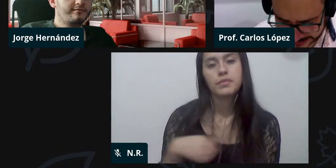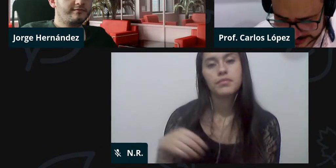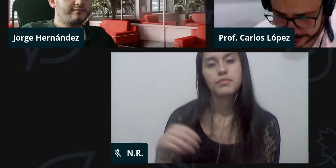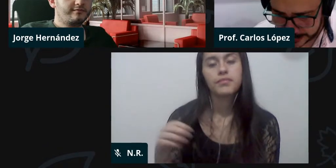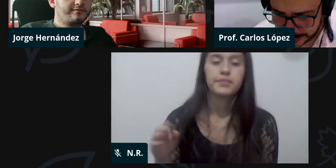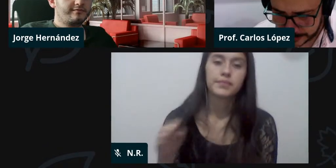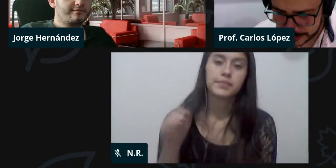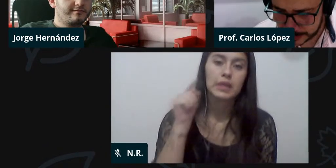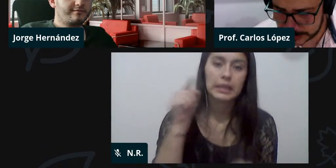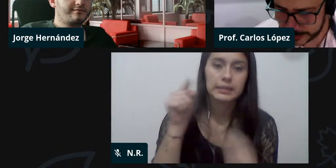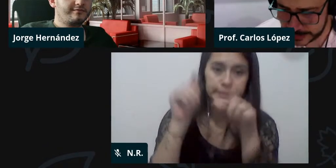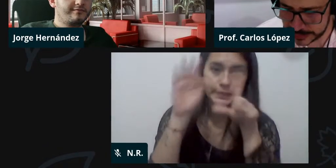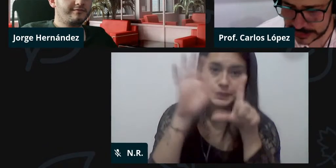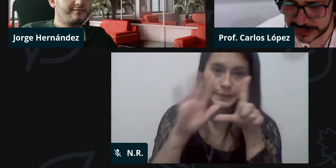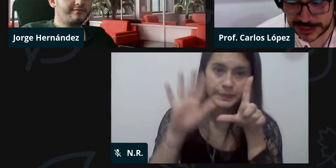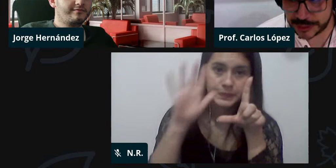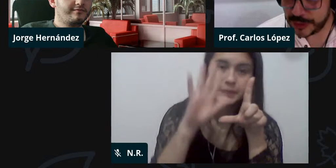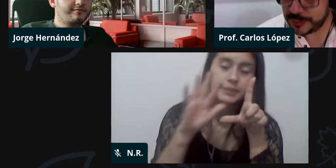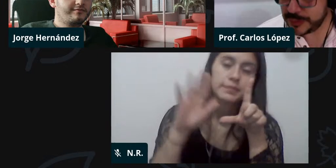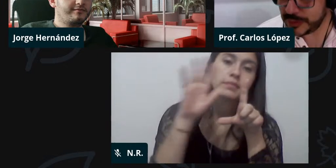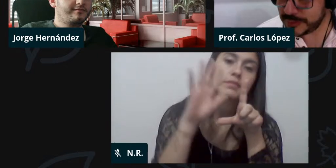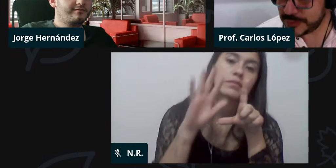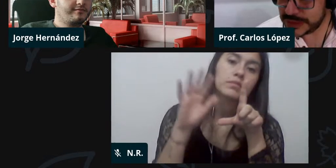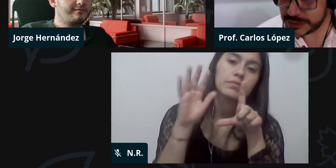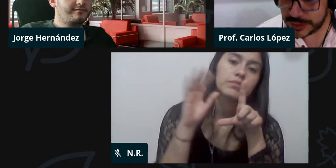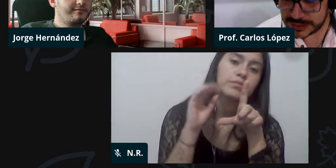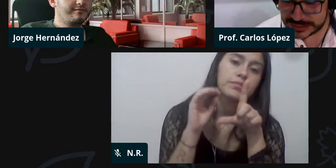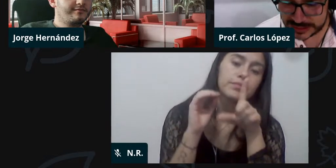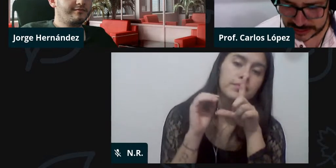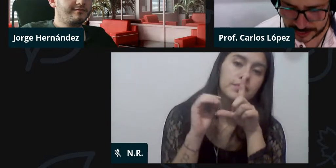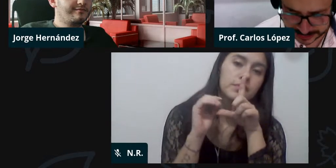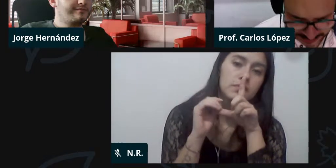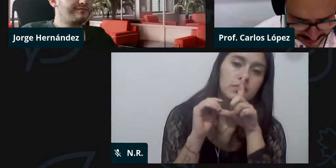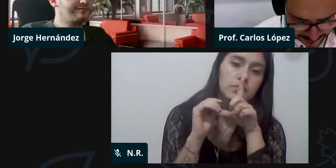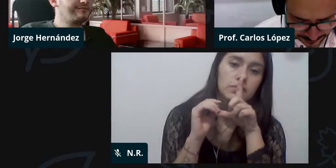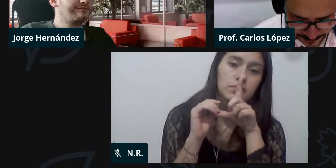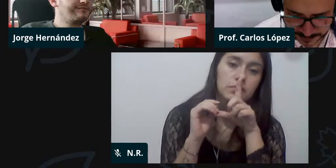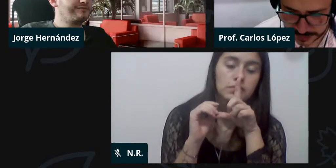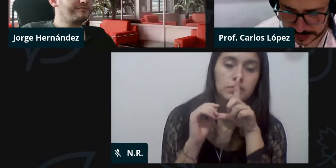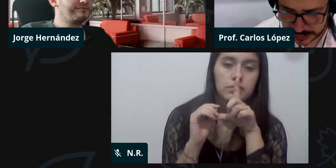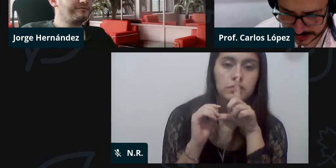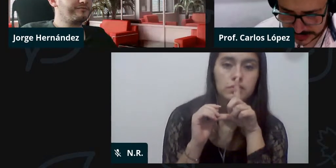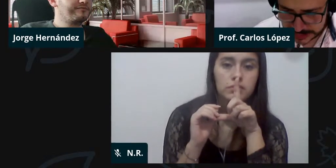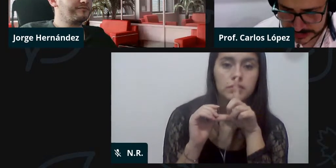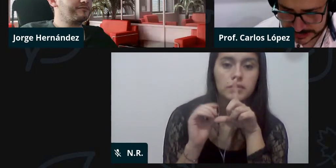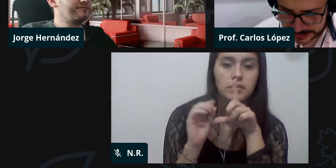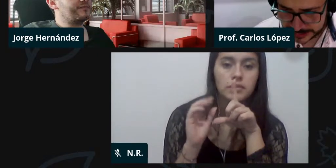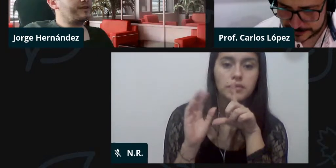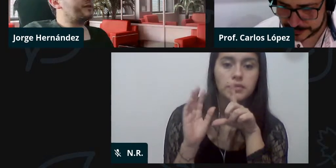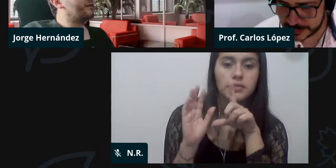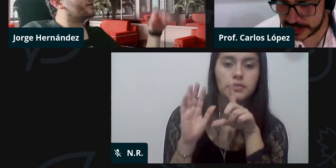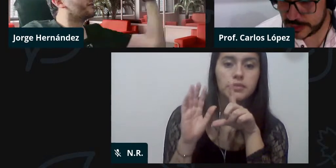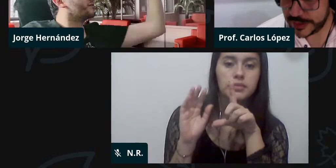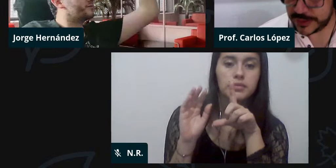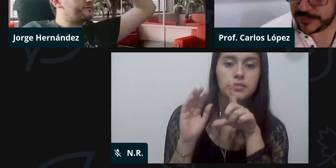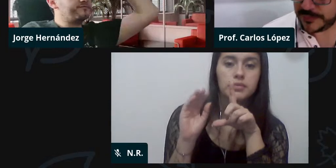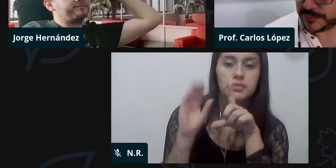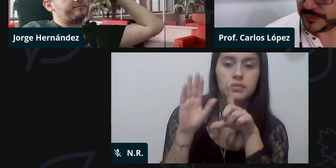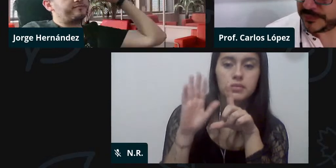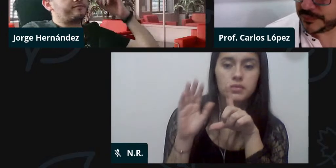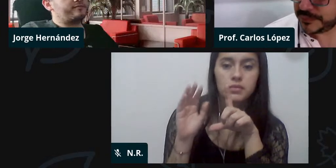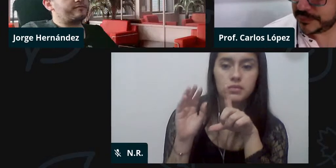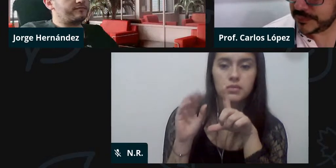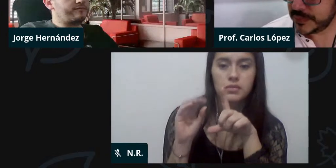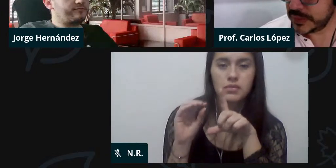Miren este video, vamos a ver. Yo no lo... No, estoy sin... Sin... A ver...